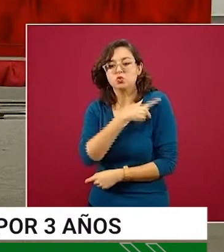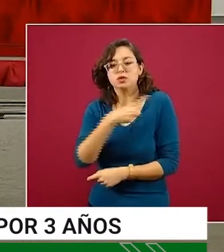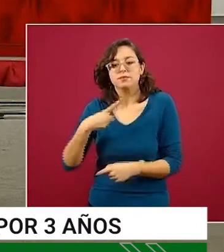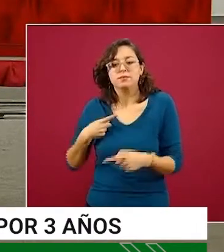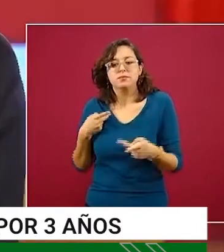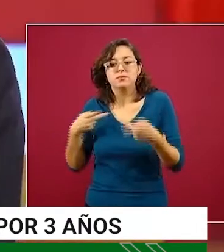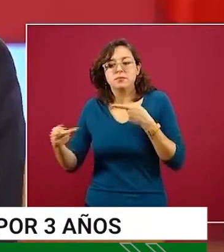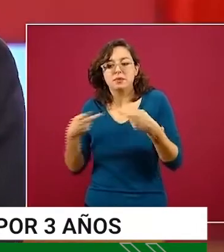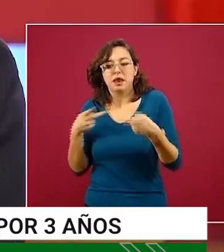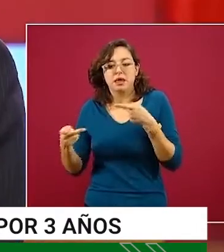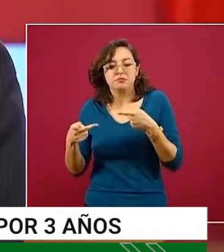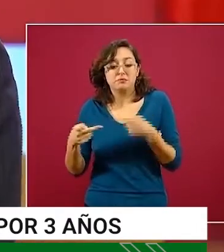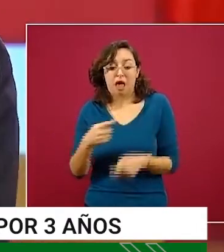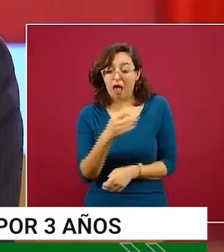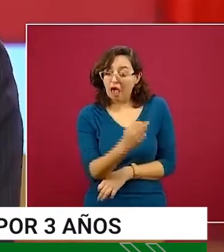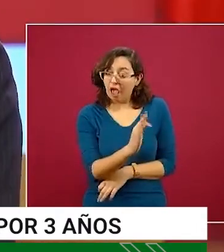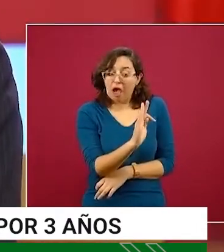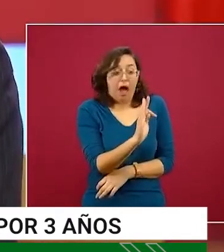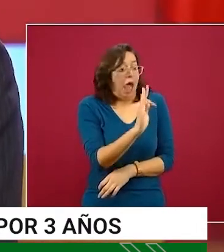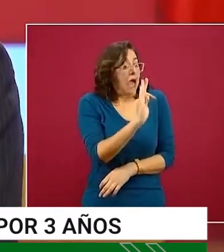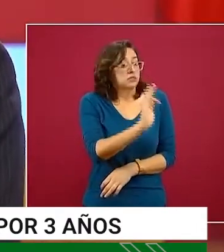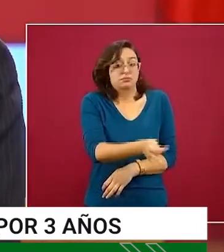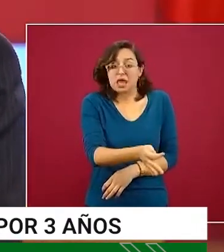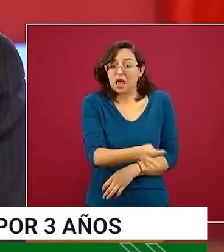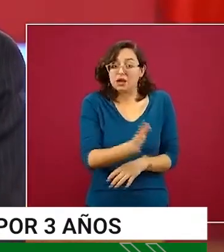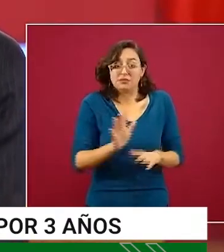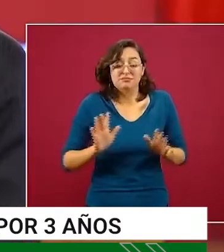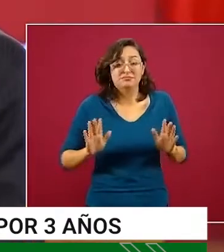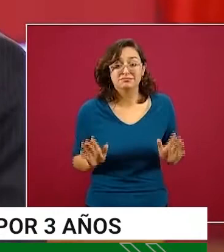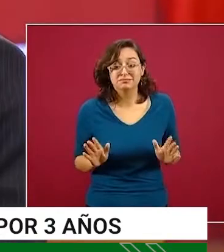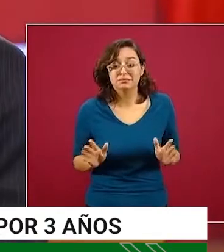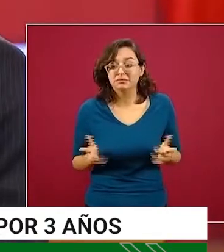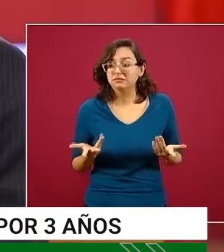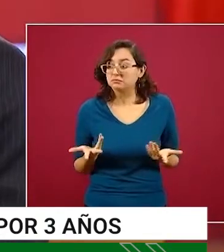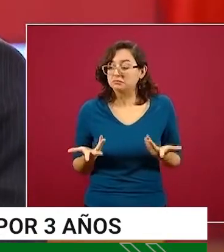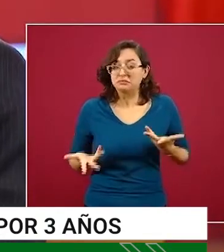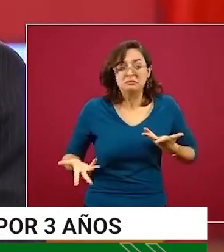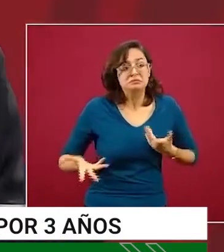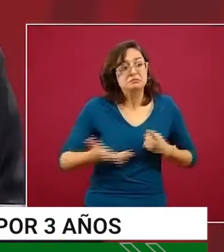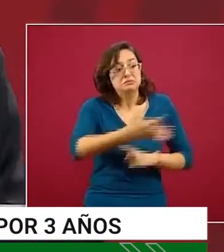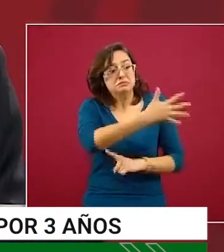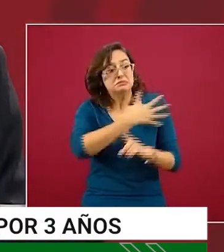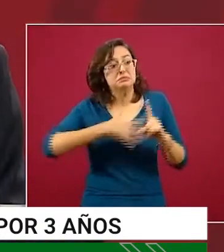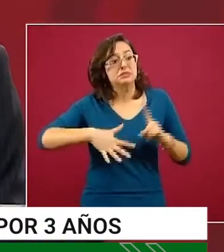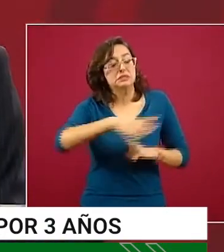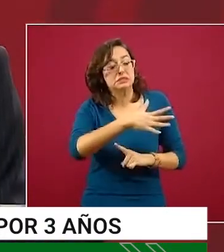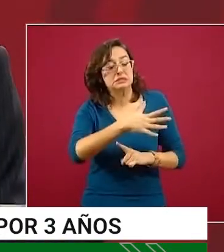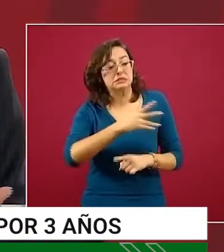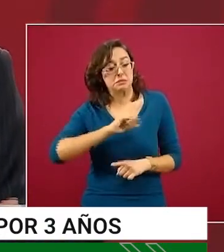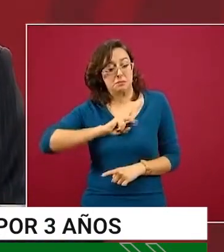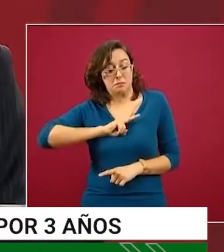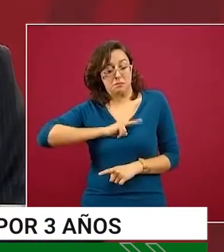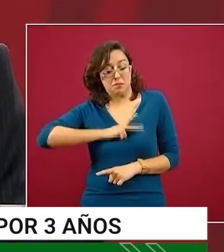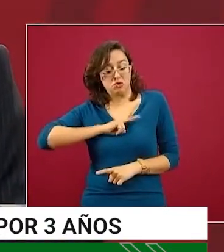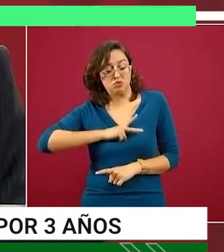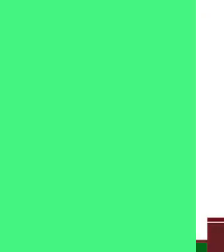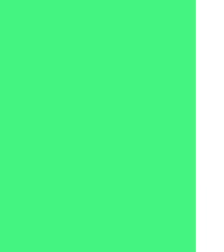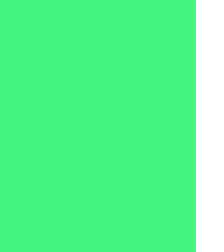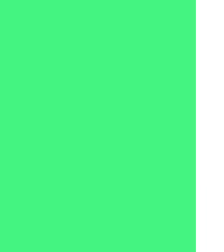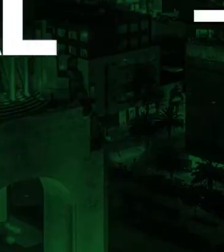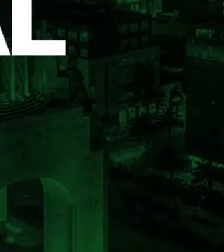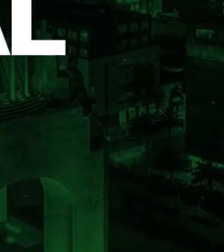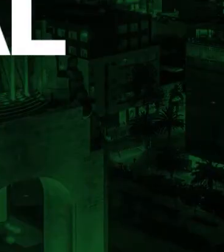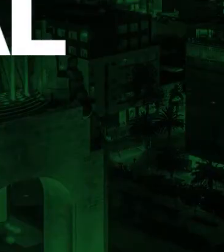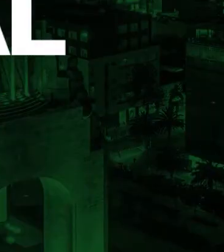para vivir y convivir con un agente infeccioso como es el virus SARS-CoV-2 que causa